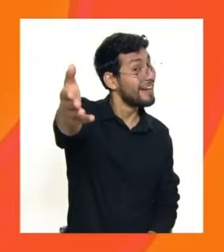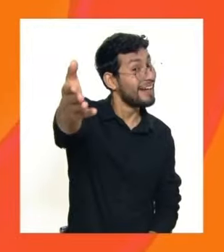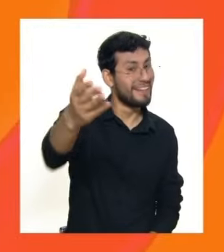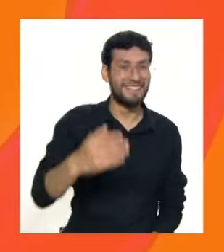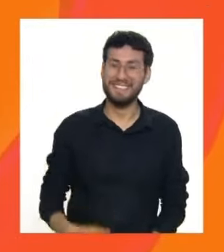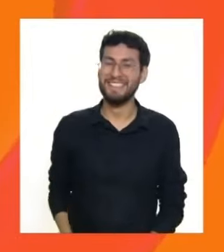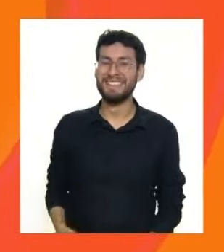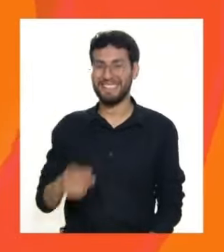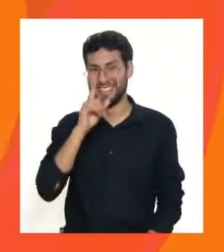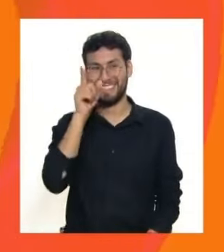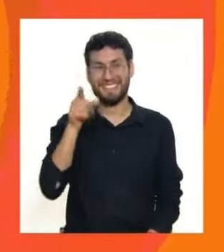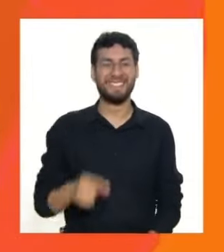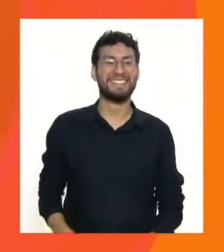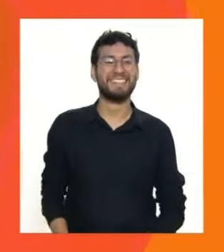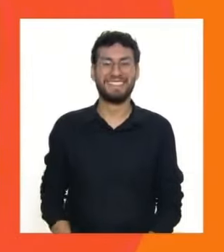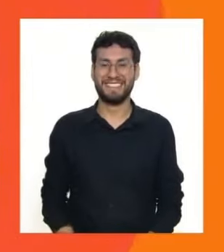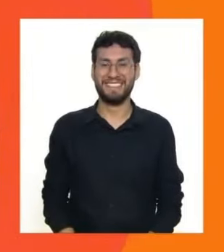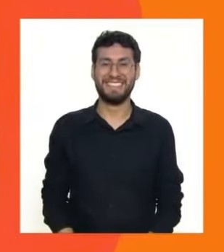Mírala. Ahí está.